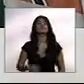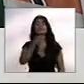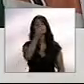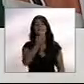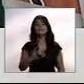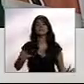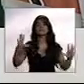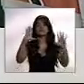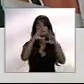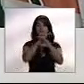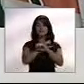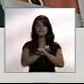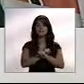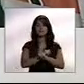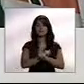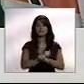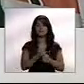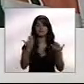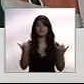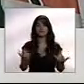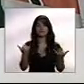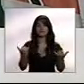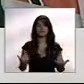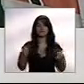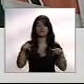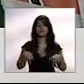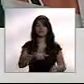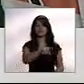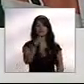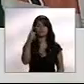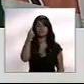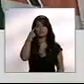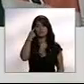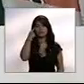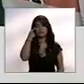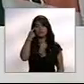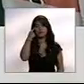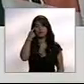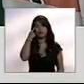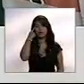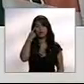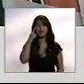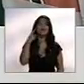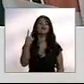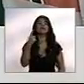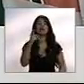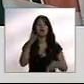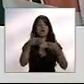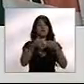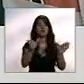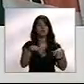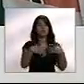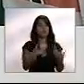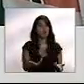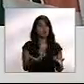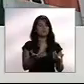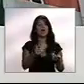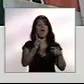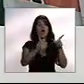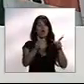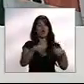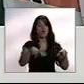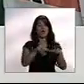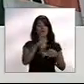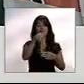Buenas noches. A esta hora, como ustedes saben, solo deben permanecer abiertos aquellos centros de